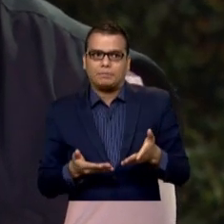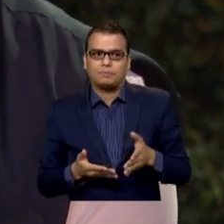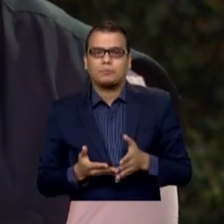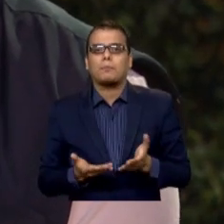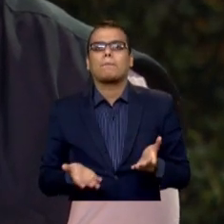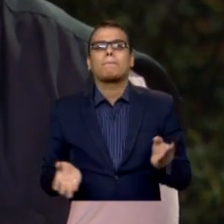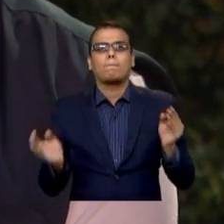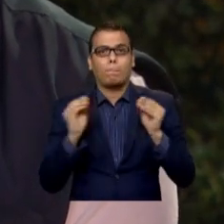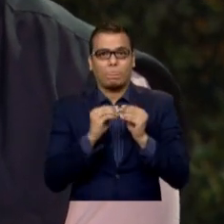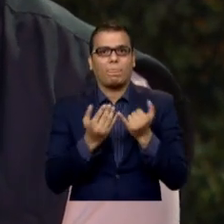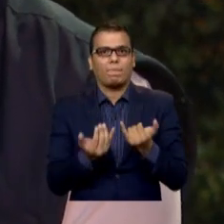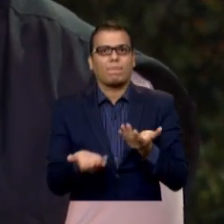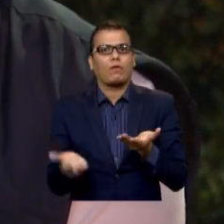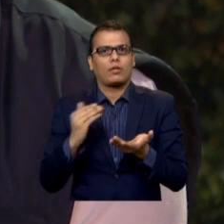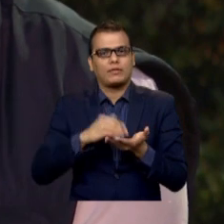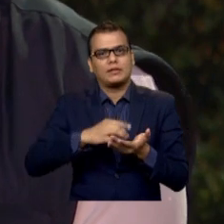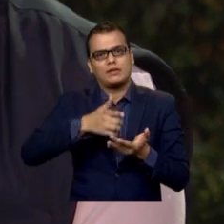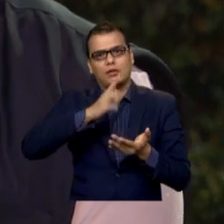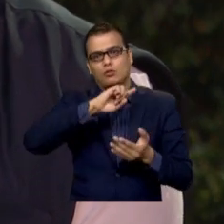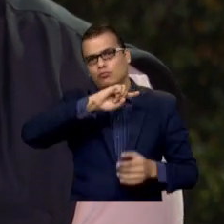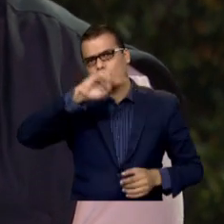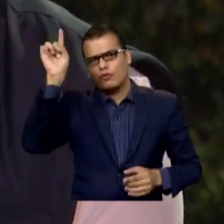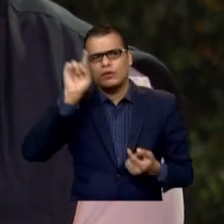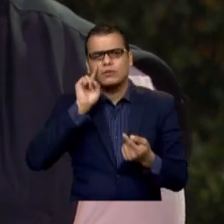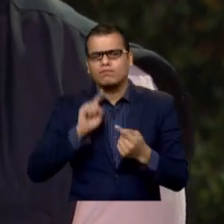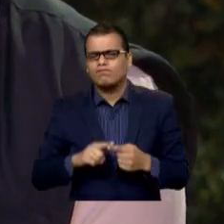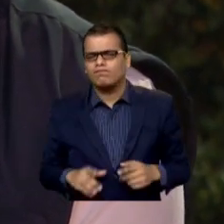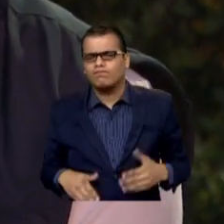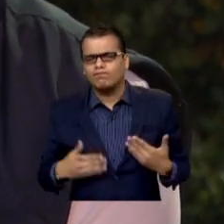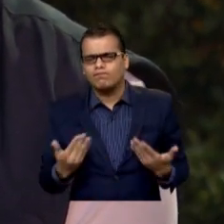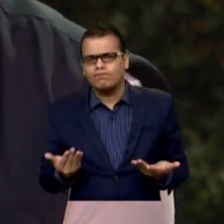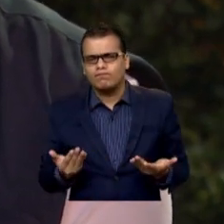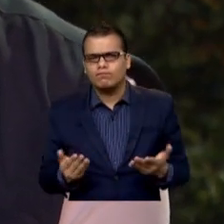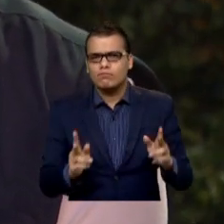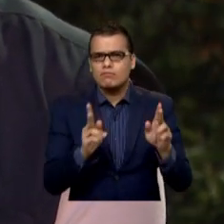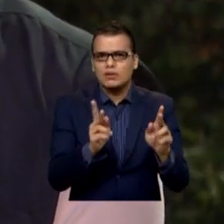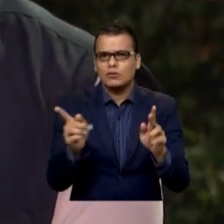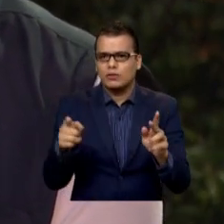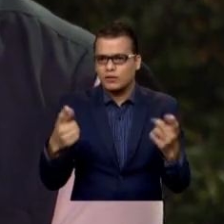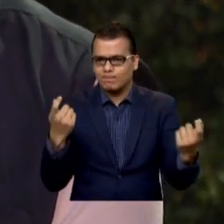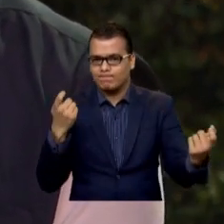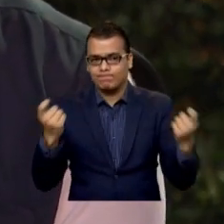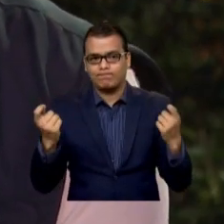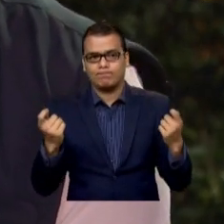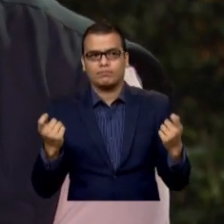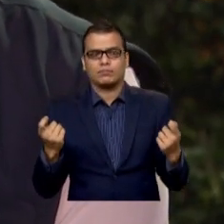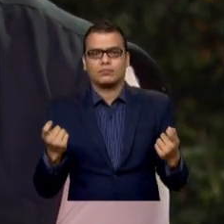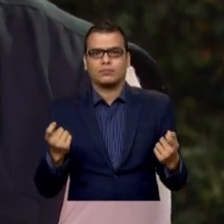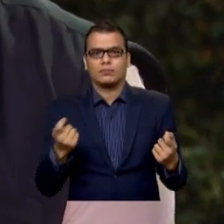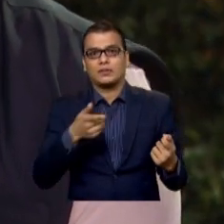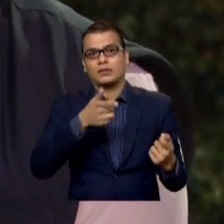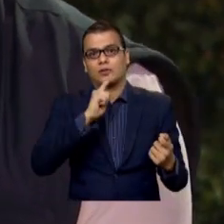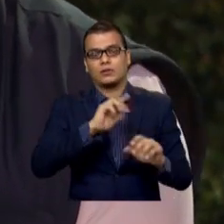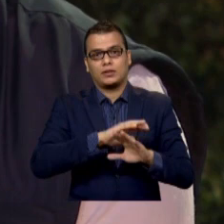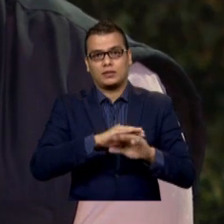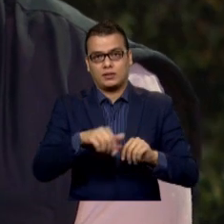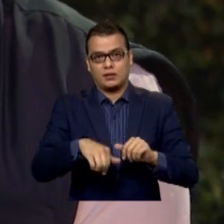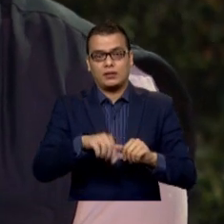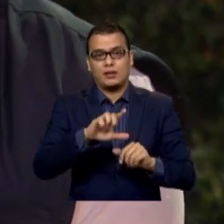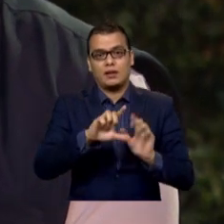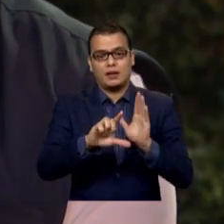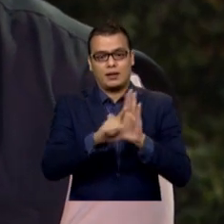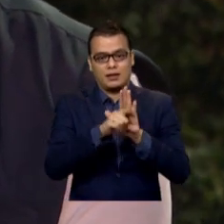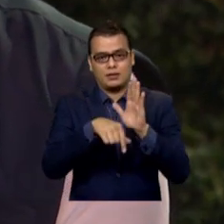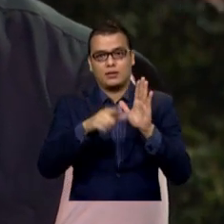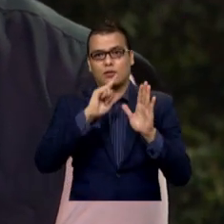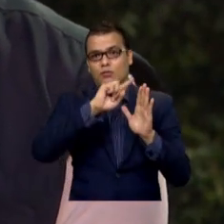nuevamente aplicar esta medida que busca fundamentalmente regular un comportamiento que tiene que ver con el consumo de licor. Por eso la ley seca prohíbe el